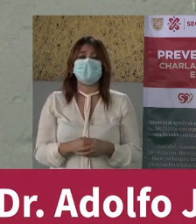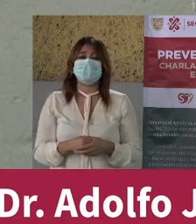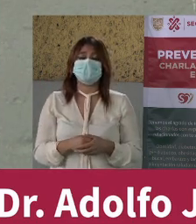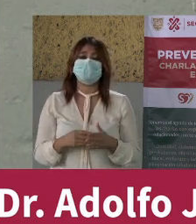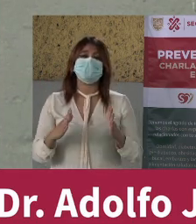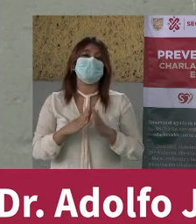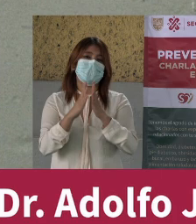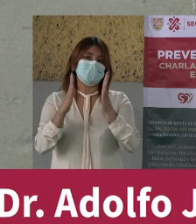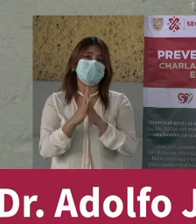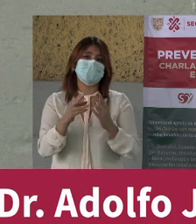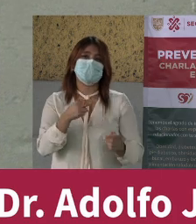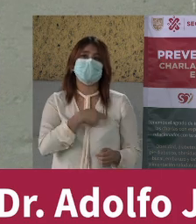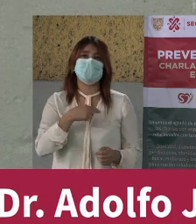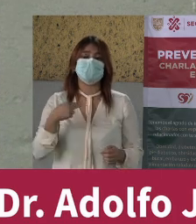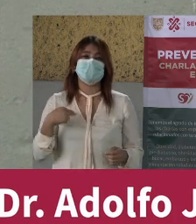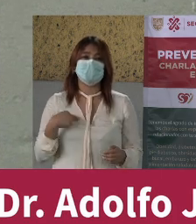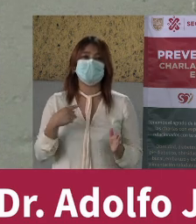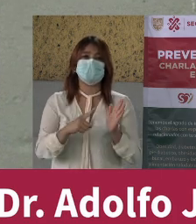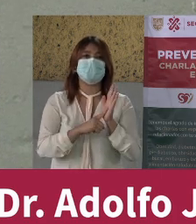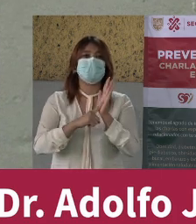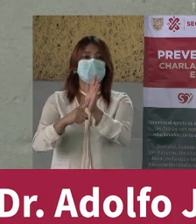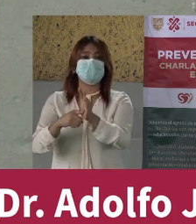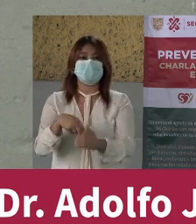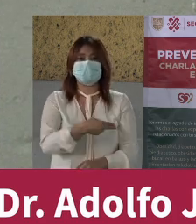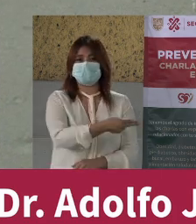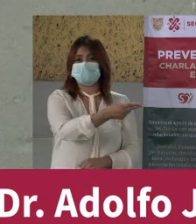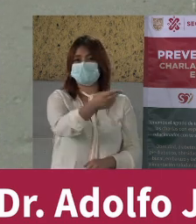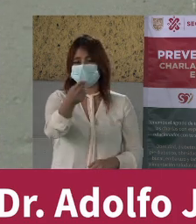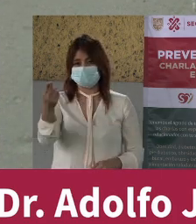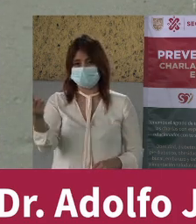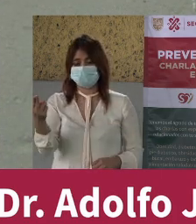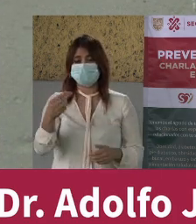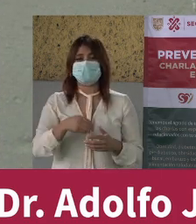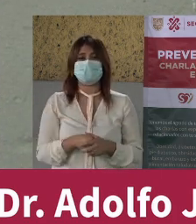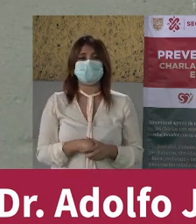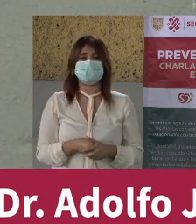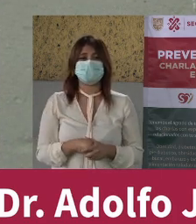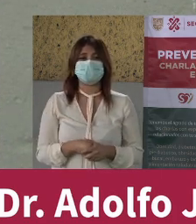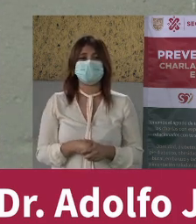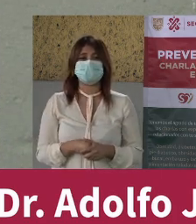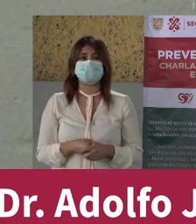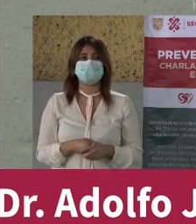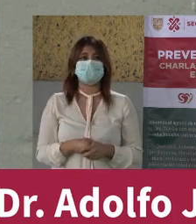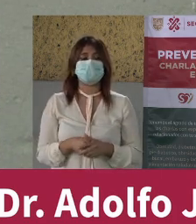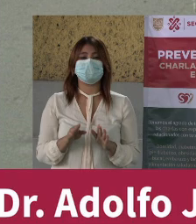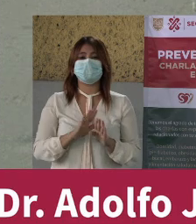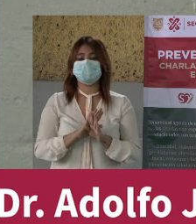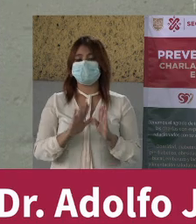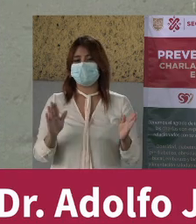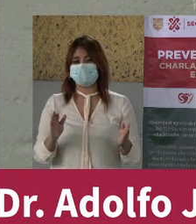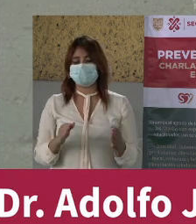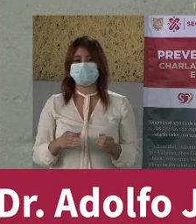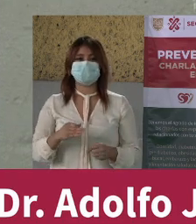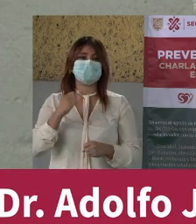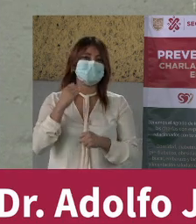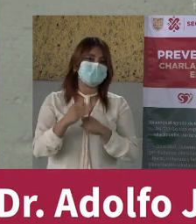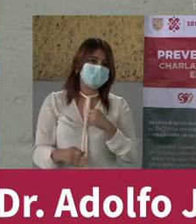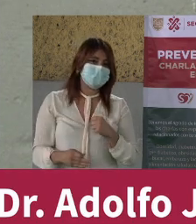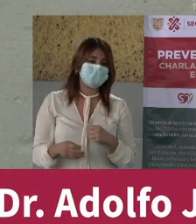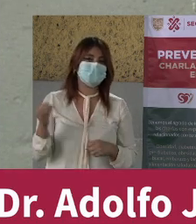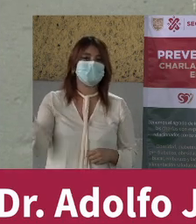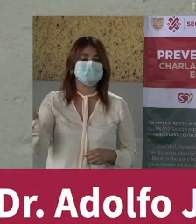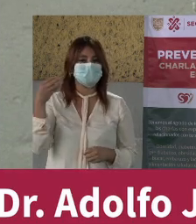nosotros y la presencia de todos ustedes, de todas ustedes, pues damos por concluida esta